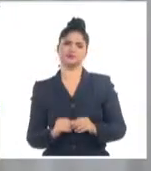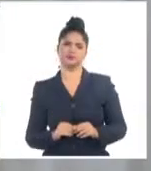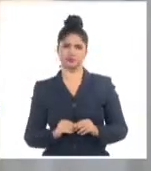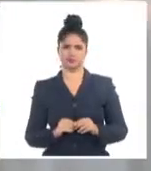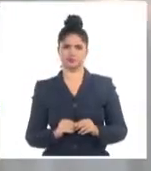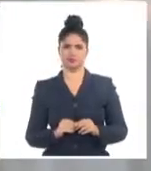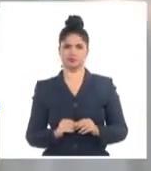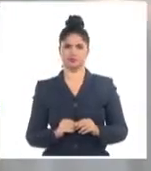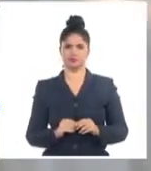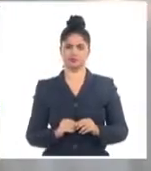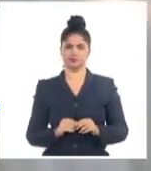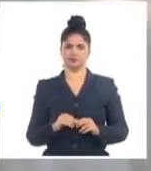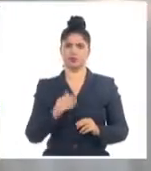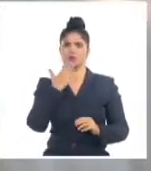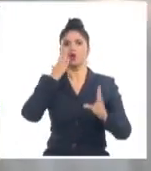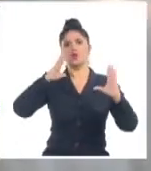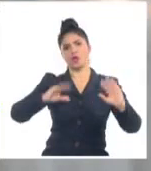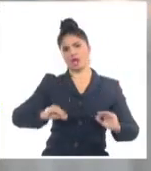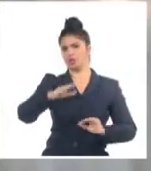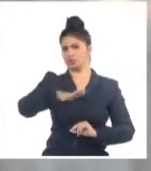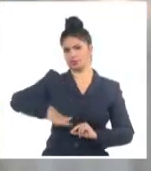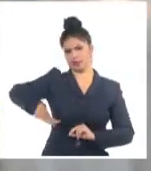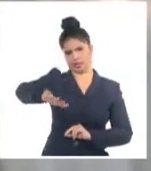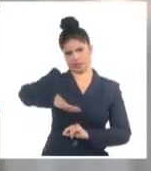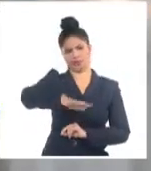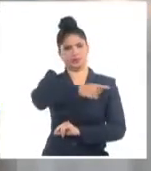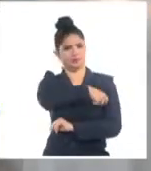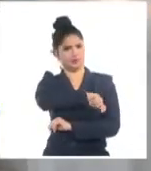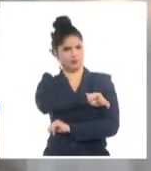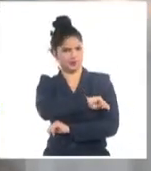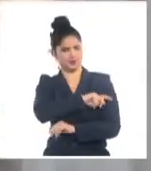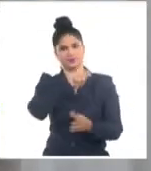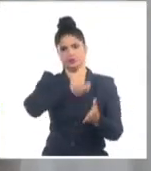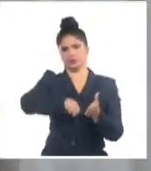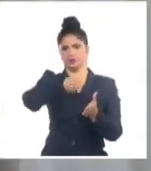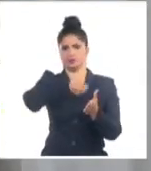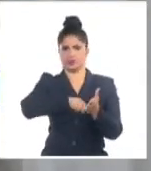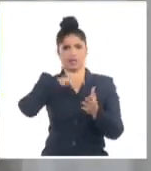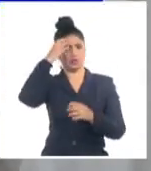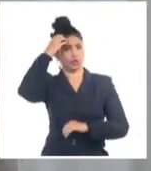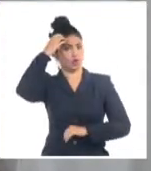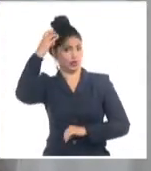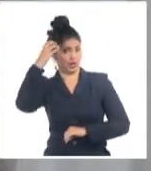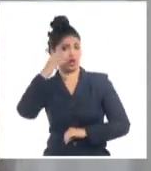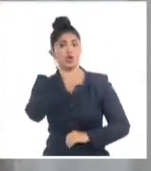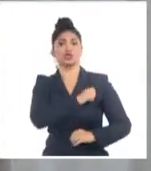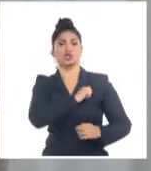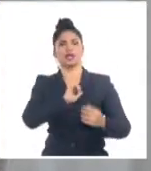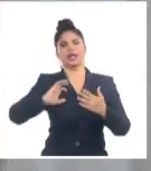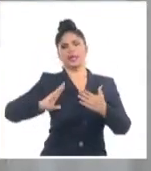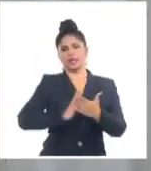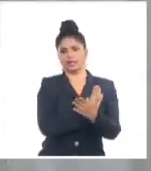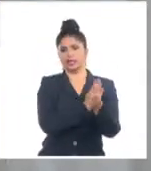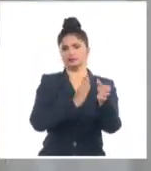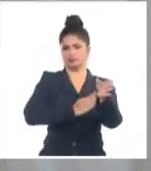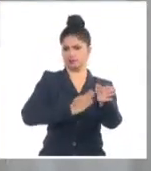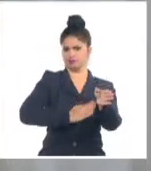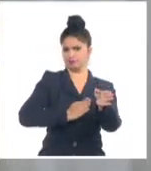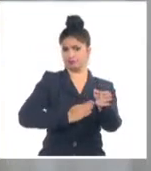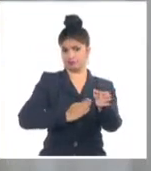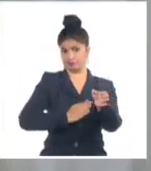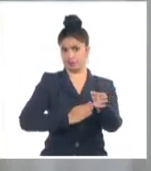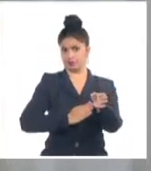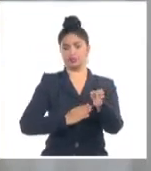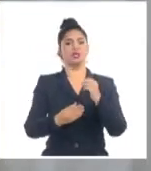población, ratificando el principio que las proyecciones de gobierno para corregir distorsiones y reimpulsar la economía durante el